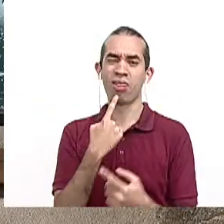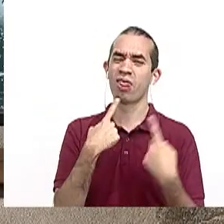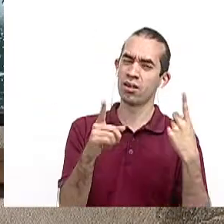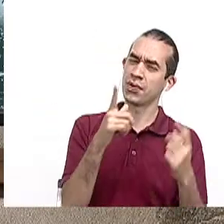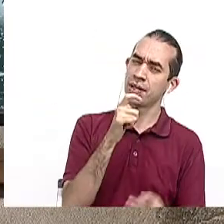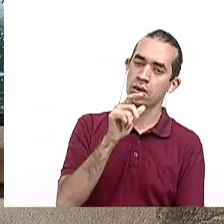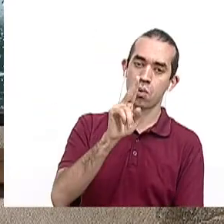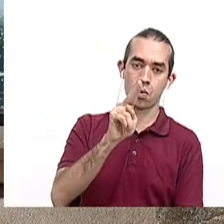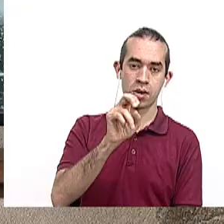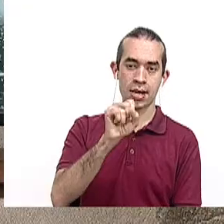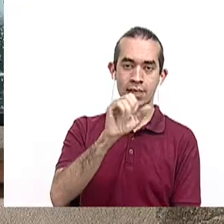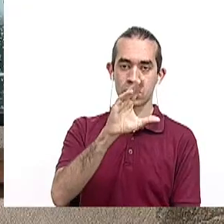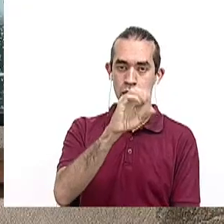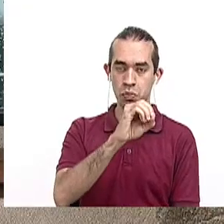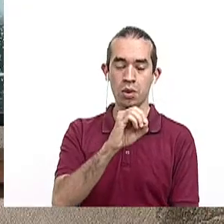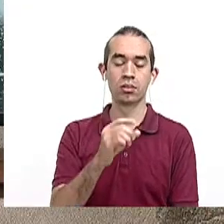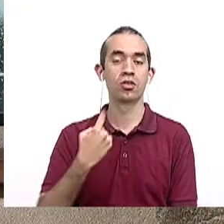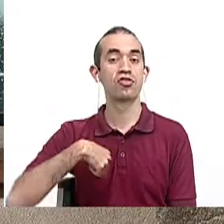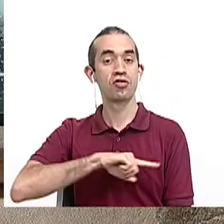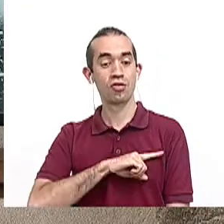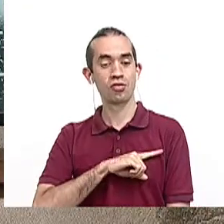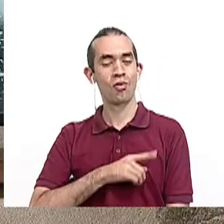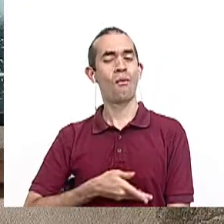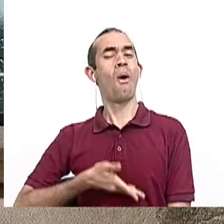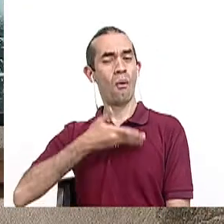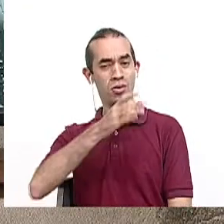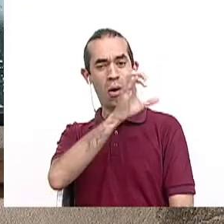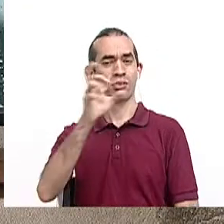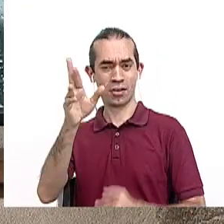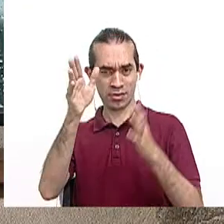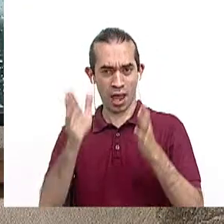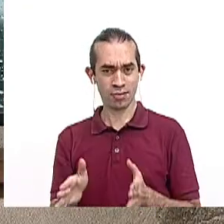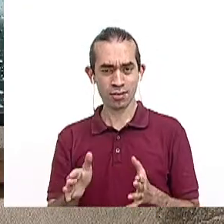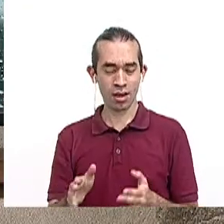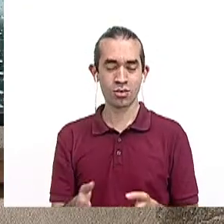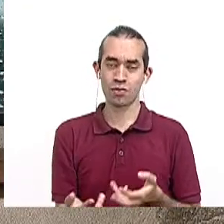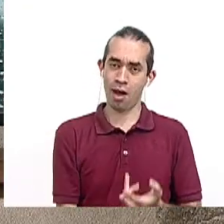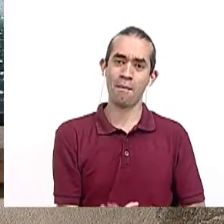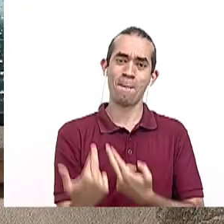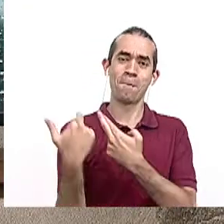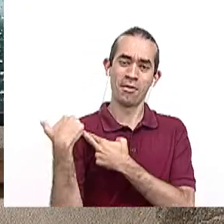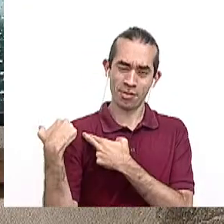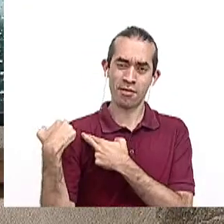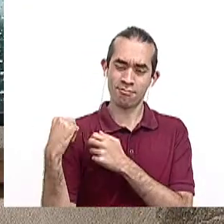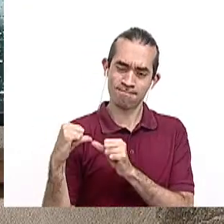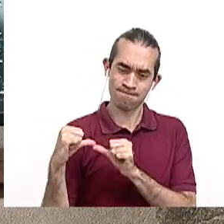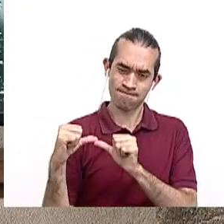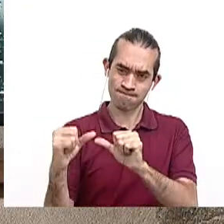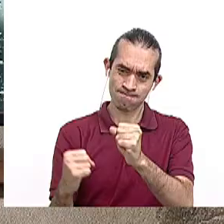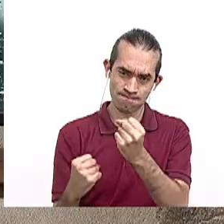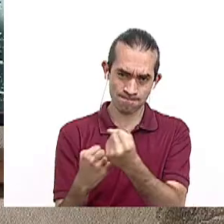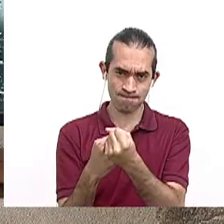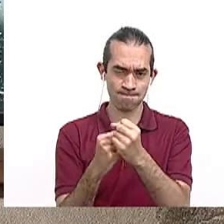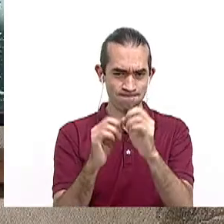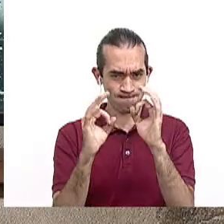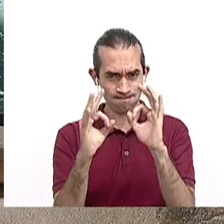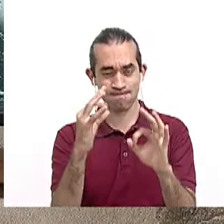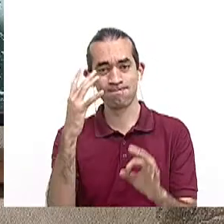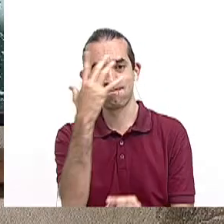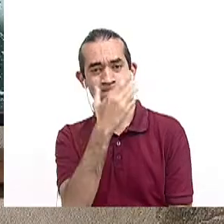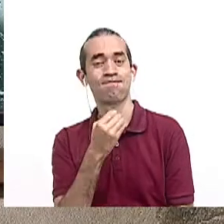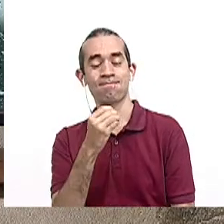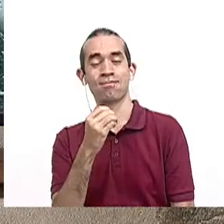debe llenar de muchísimo orgullo y sobre todo con una gran responsabilidad de mantener, apreciar y